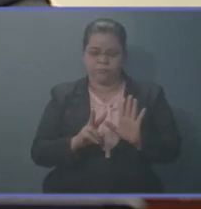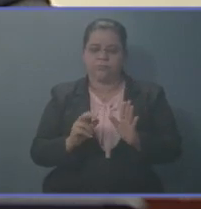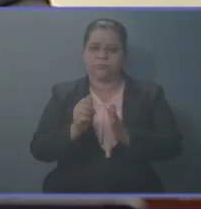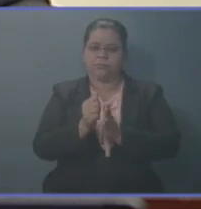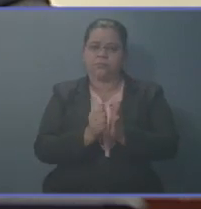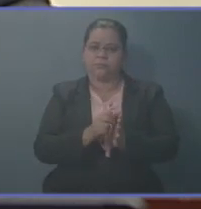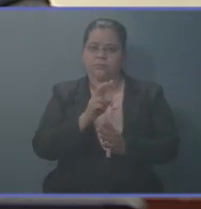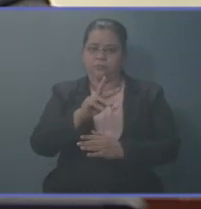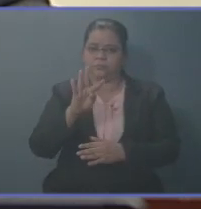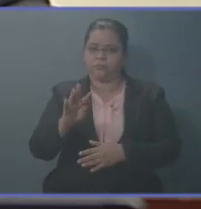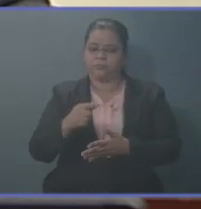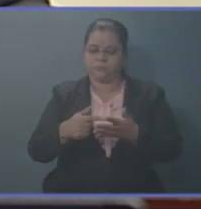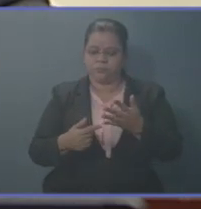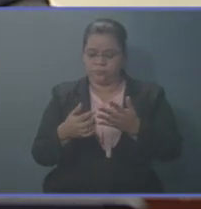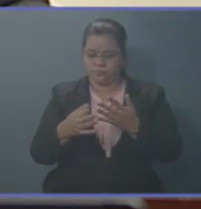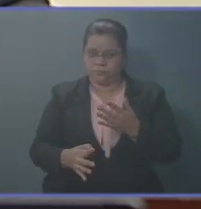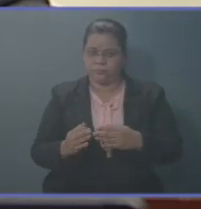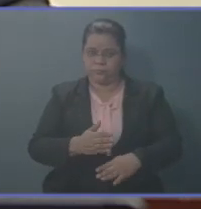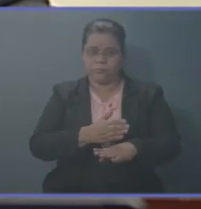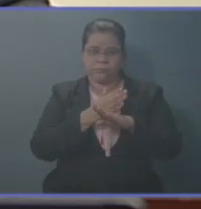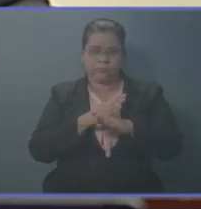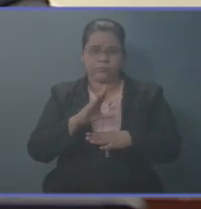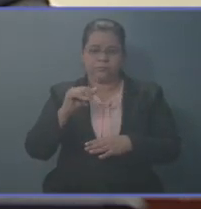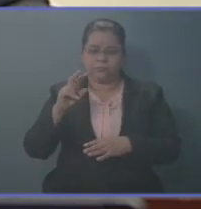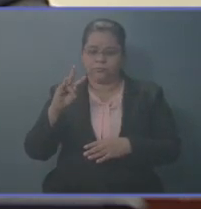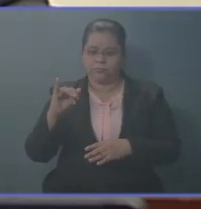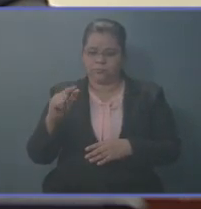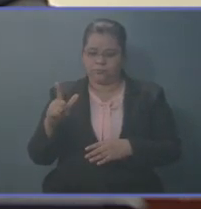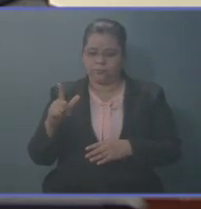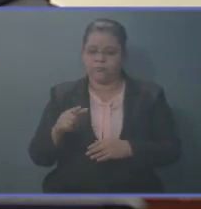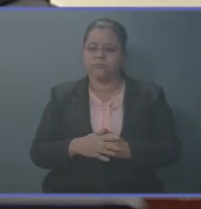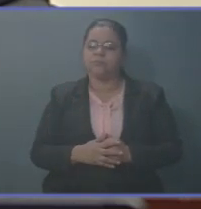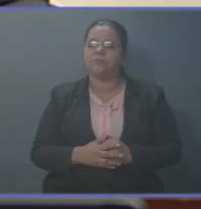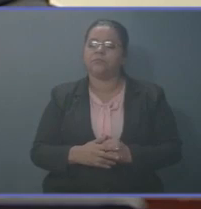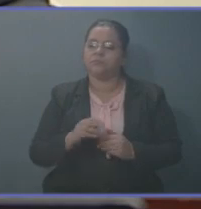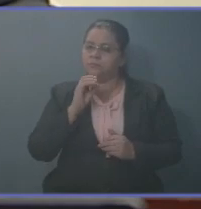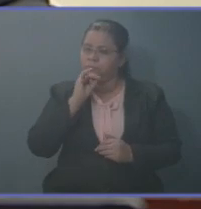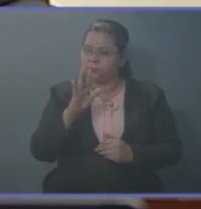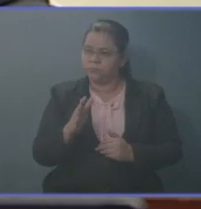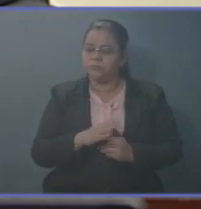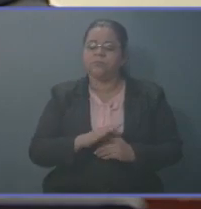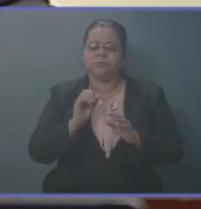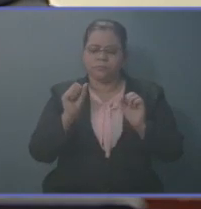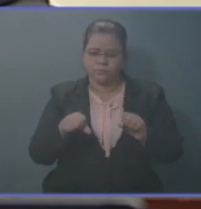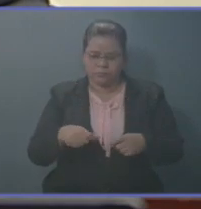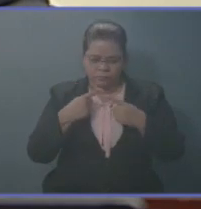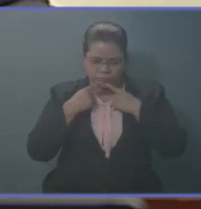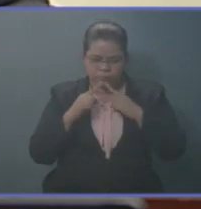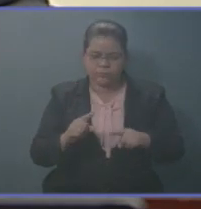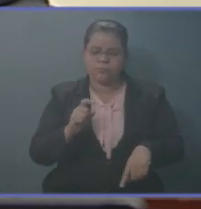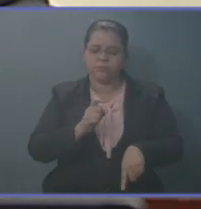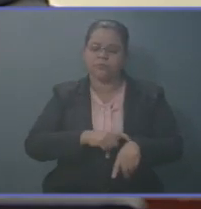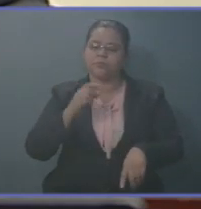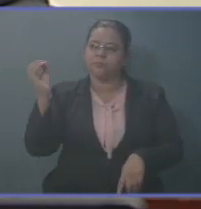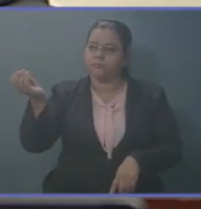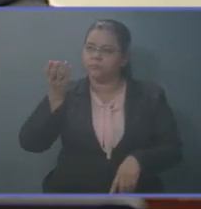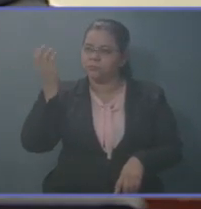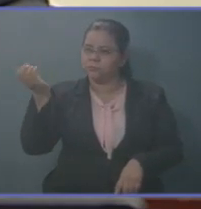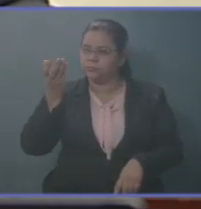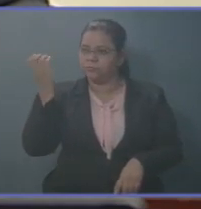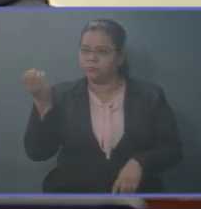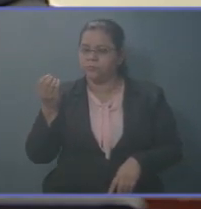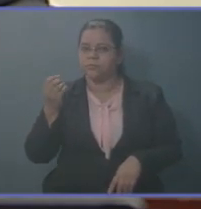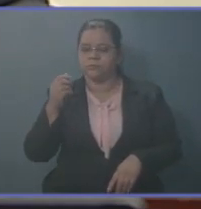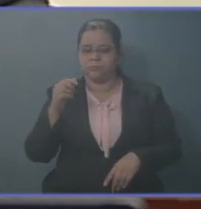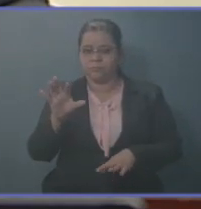artículo 24 de la Ley de Protección Civil, Prevención y Mitigación de Desastres establece que podrá declararse estado de emergencia en parte o